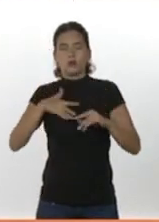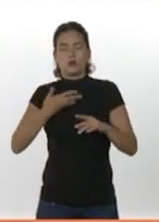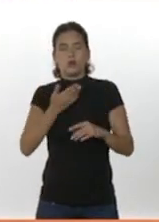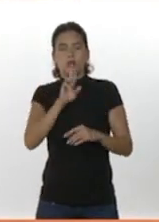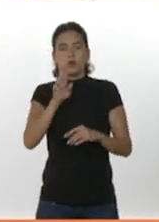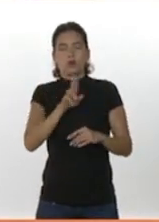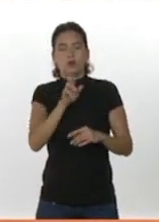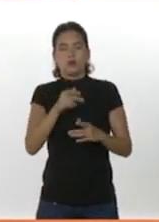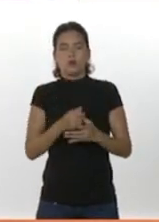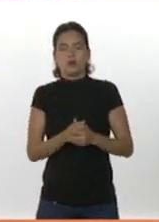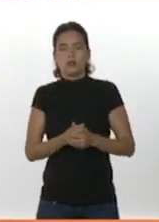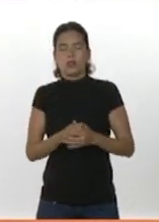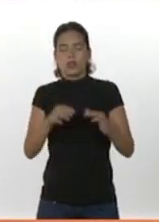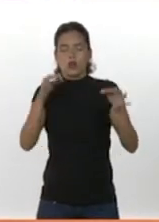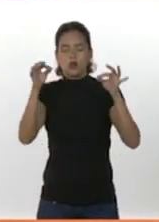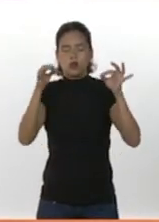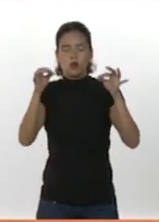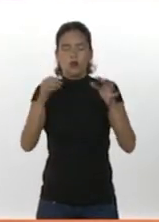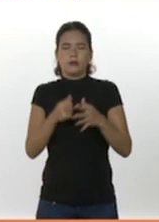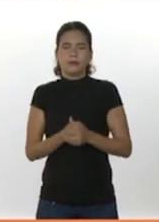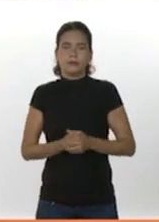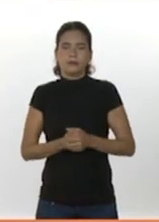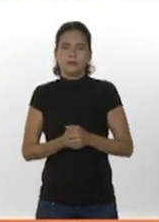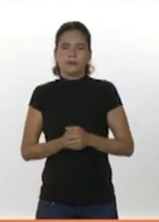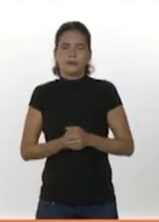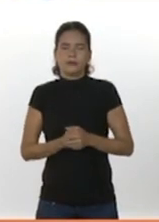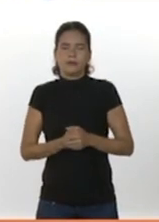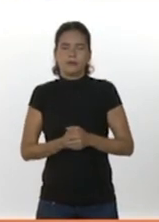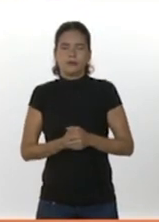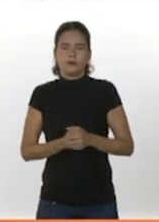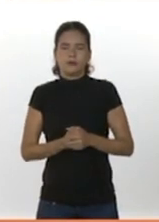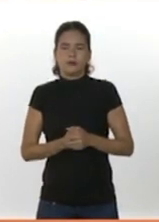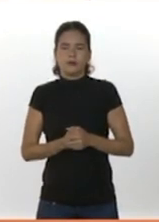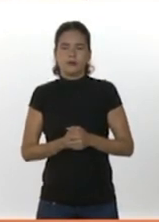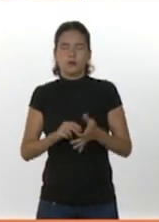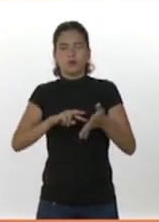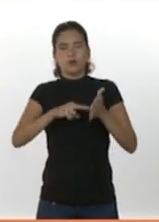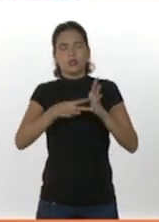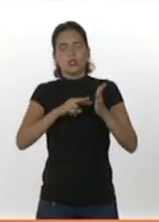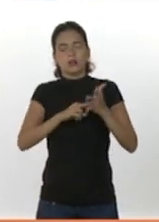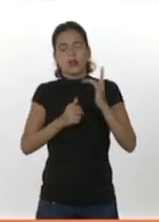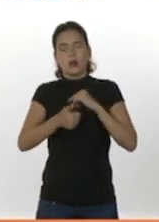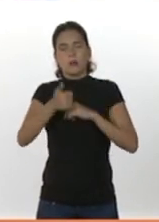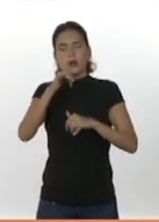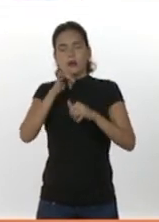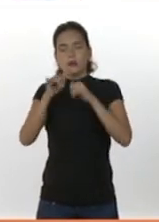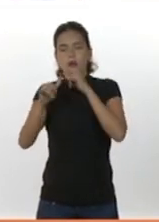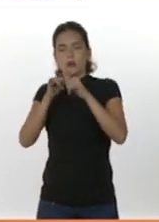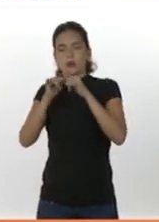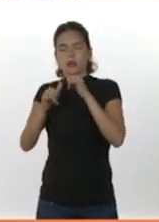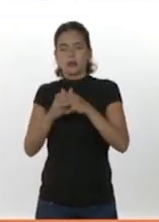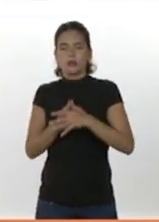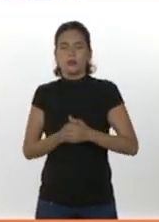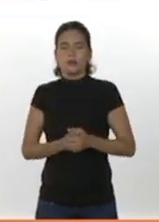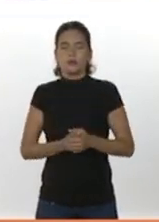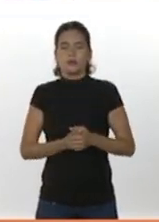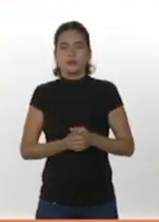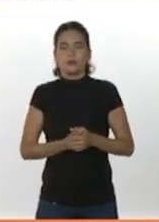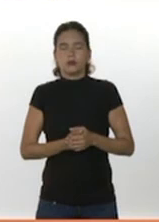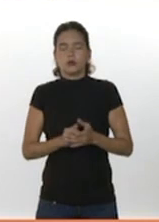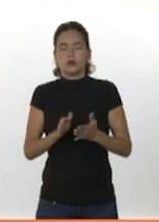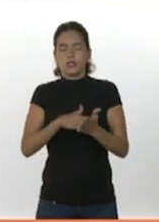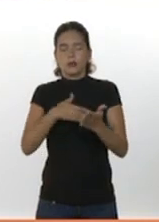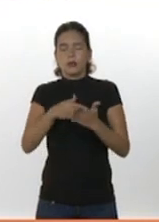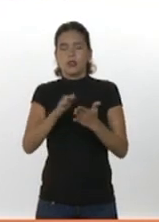utilizarlo en hojas de papel y en un significado más informativo en la